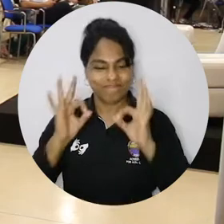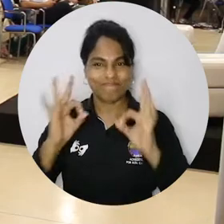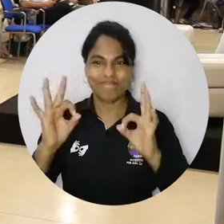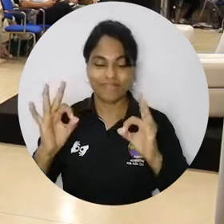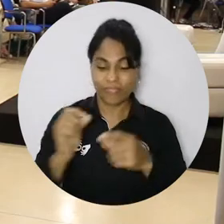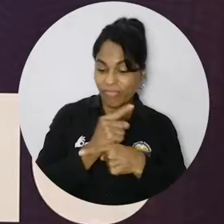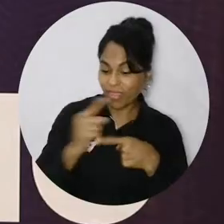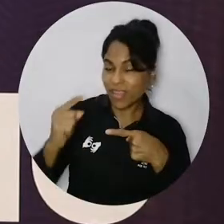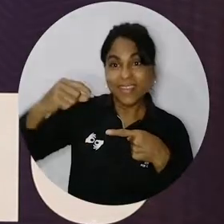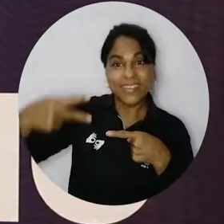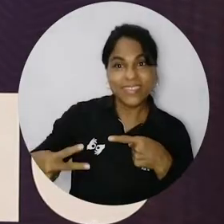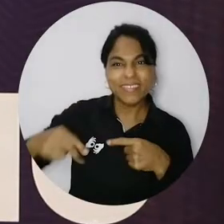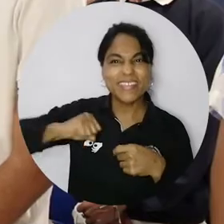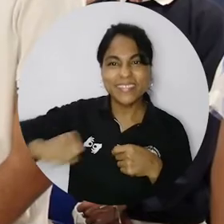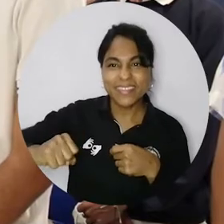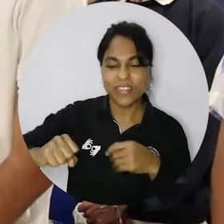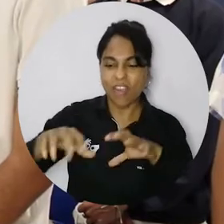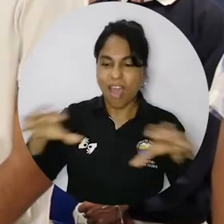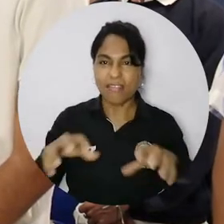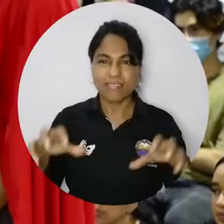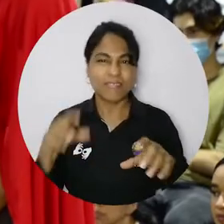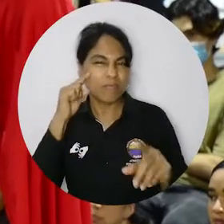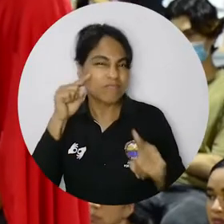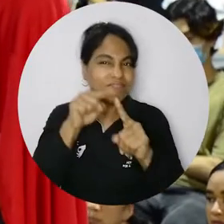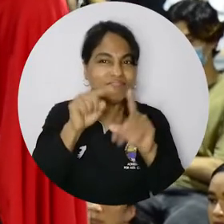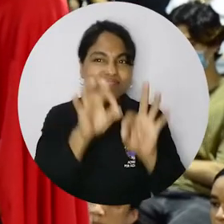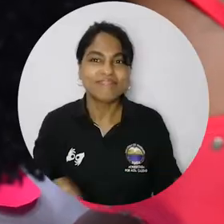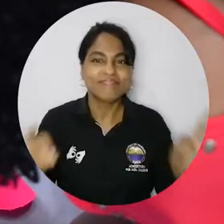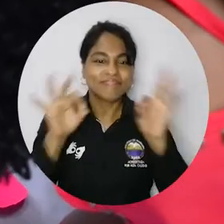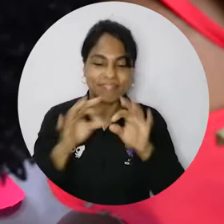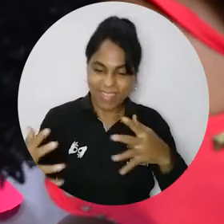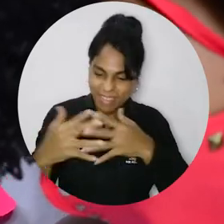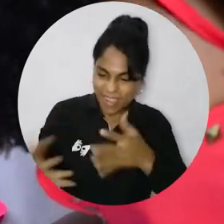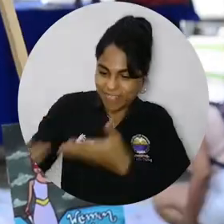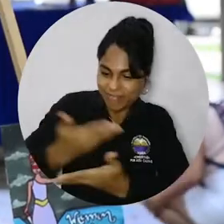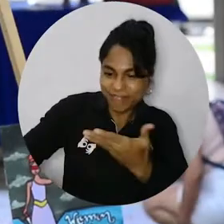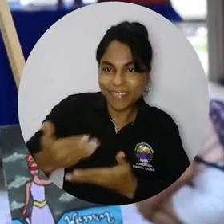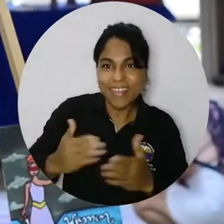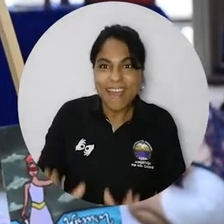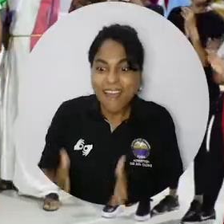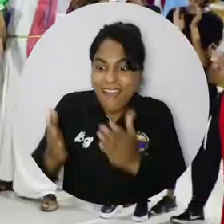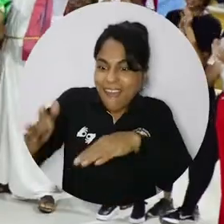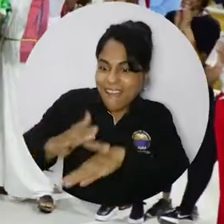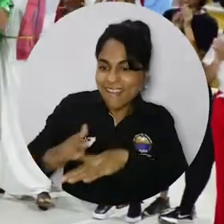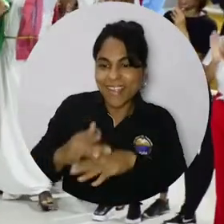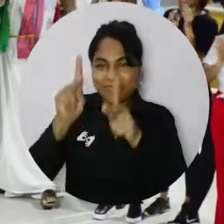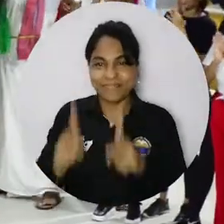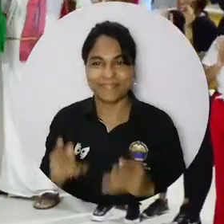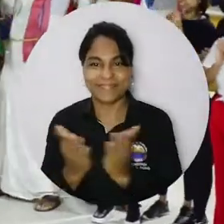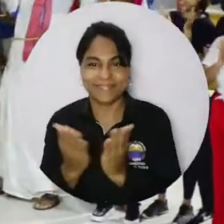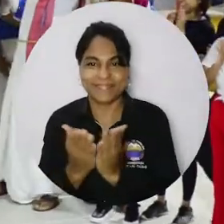Con éxito culminó la Segunda Semana del Derecho, una actividad cuyo objetivo principal era integrar, socializar y enamorar a los